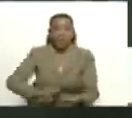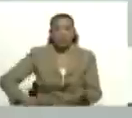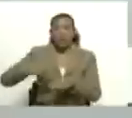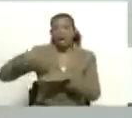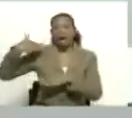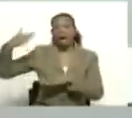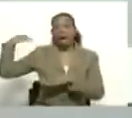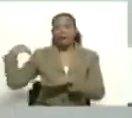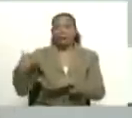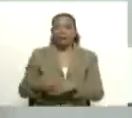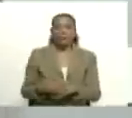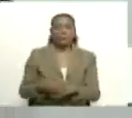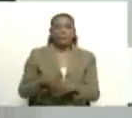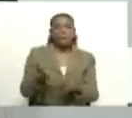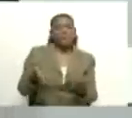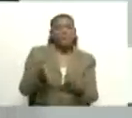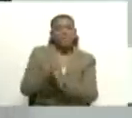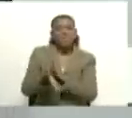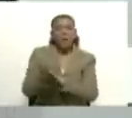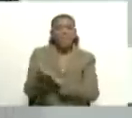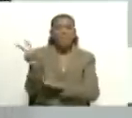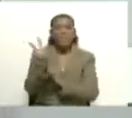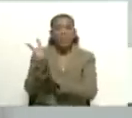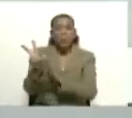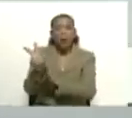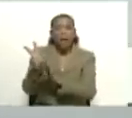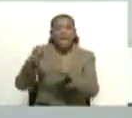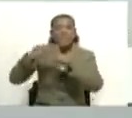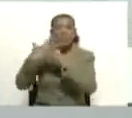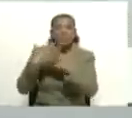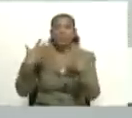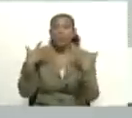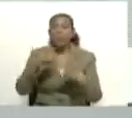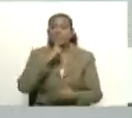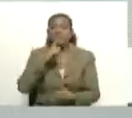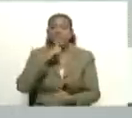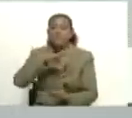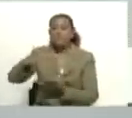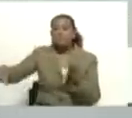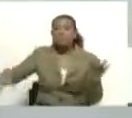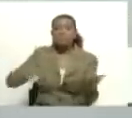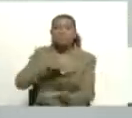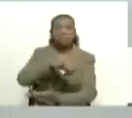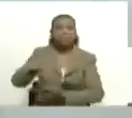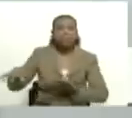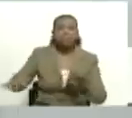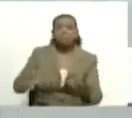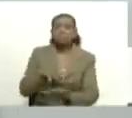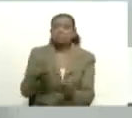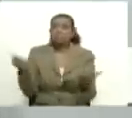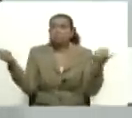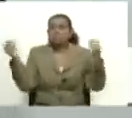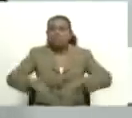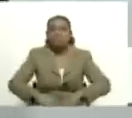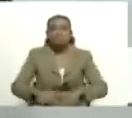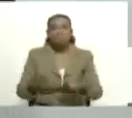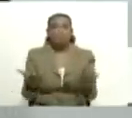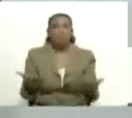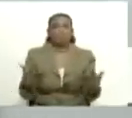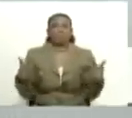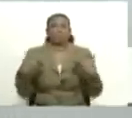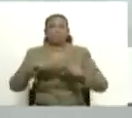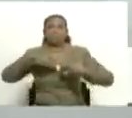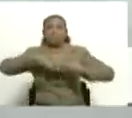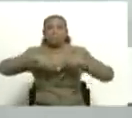Habla de colapsar Donald Trump. ¿Colapsar qué? ¿A qué se refiere Donald Trump con colapsar? Colapsar